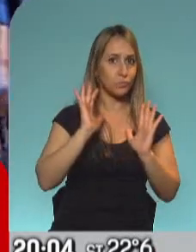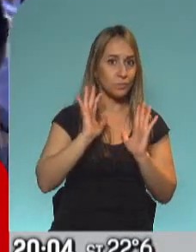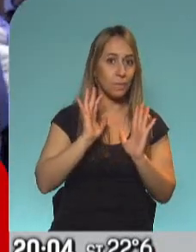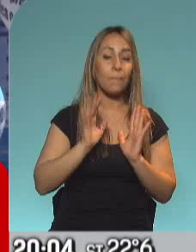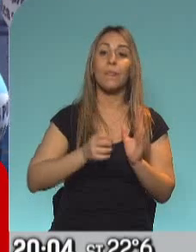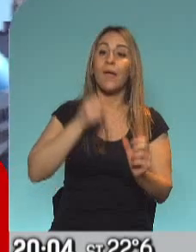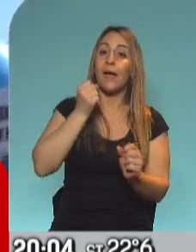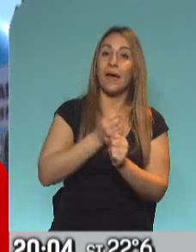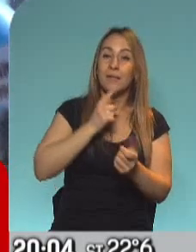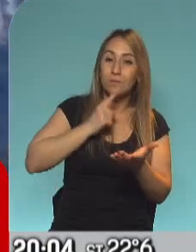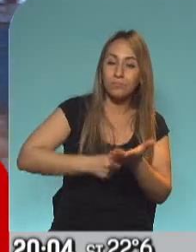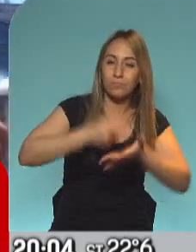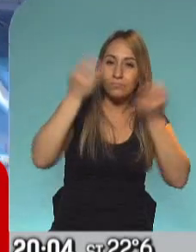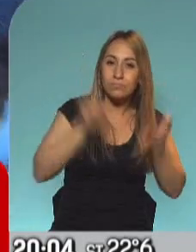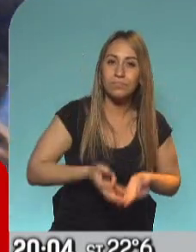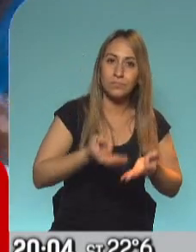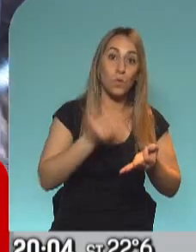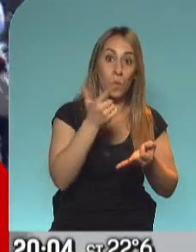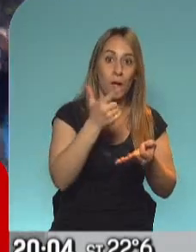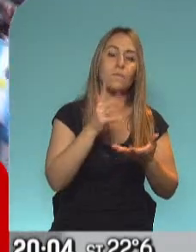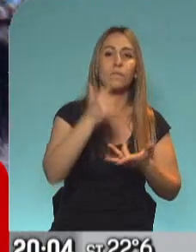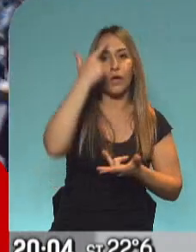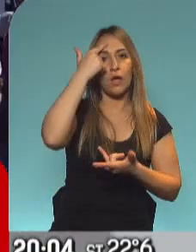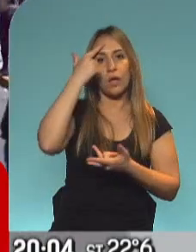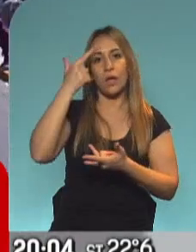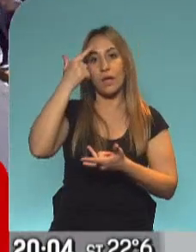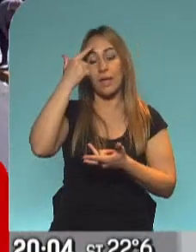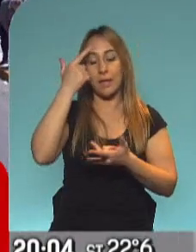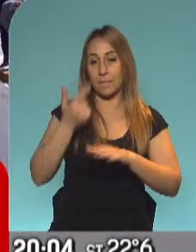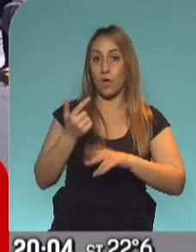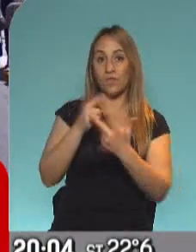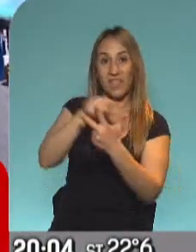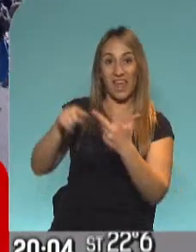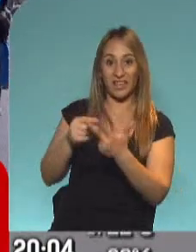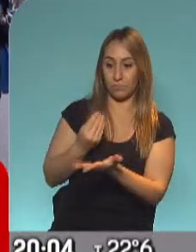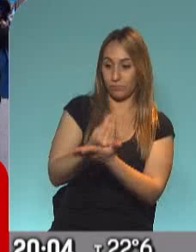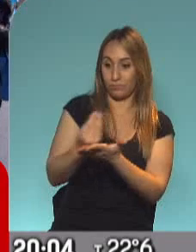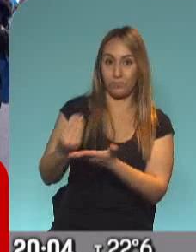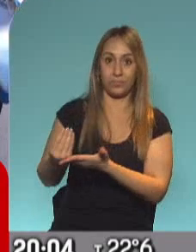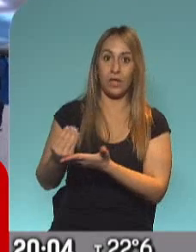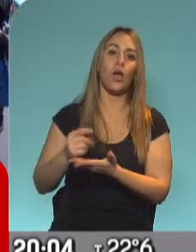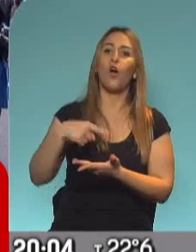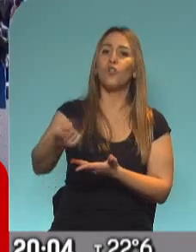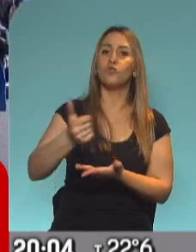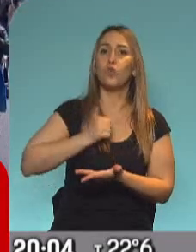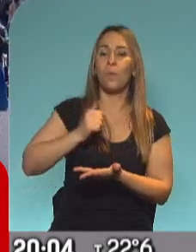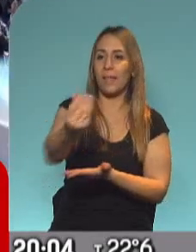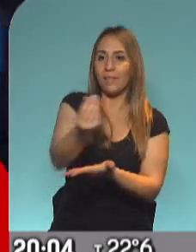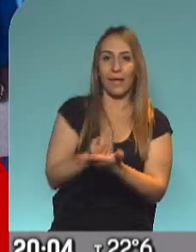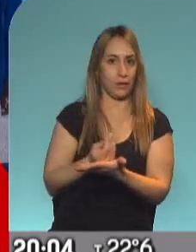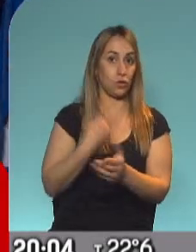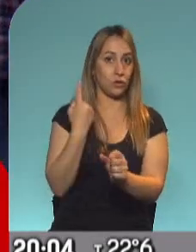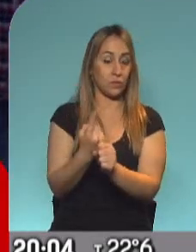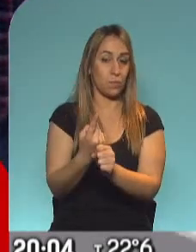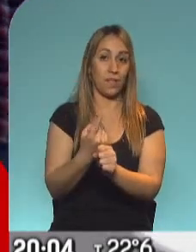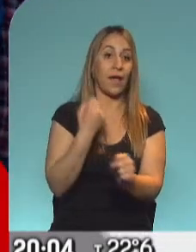definición de fondo, el Consejo de la Magistratura no puede cubrir estas vacantes de los jueces. Queda todo frisado en este momento, ahora a la espera